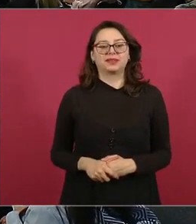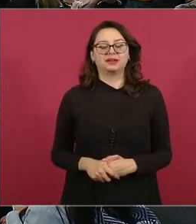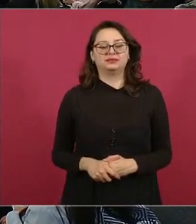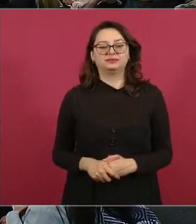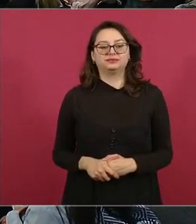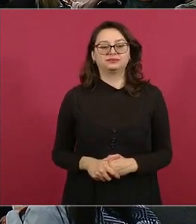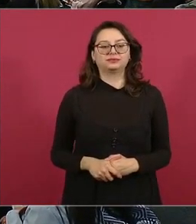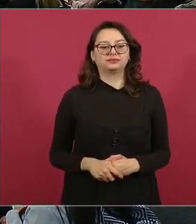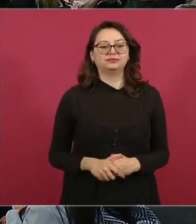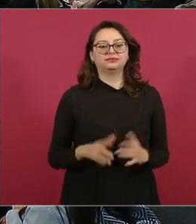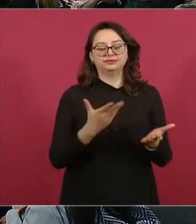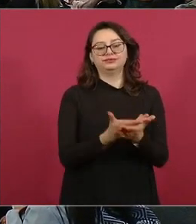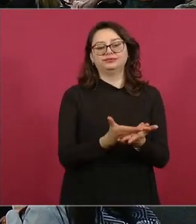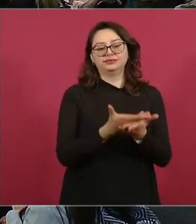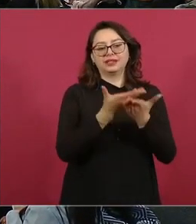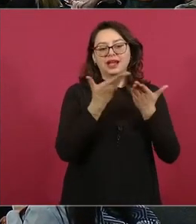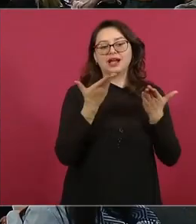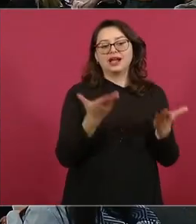Miren eso.